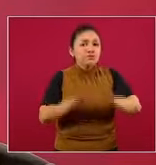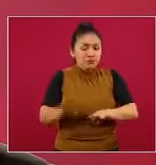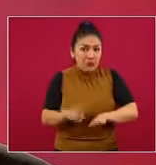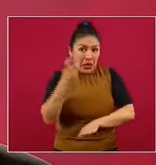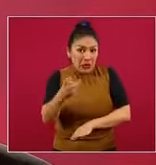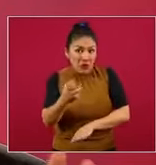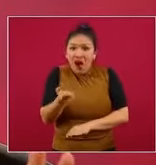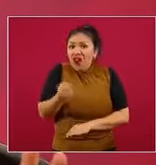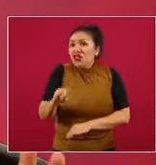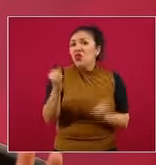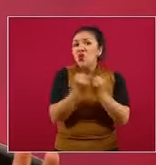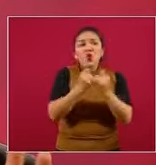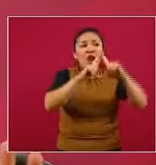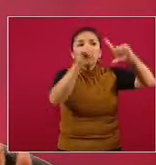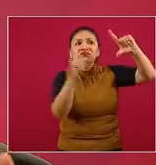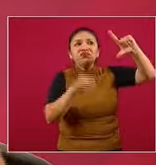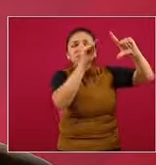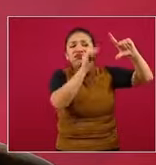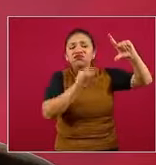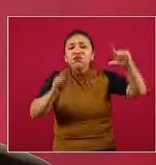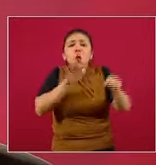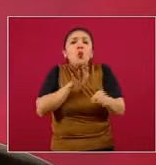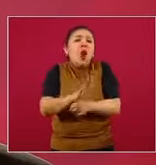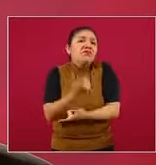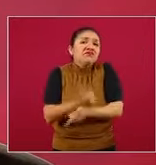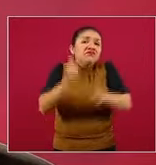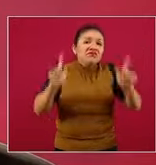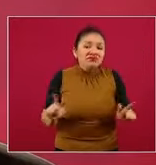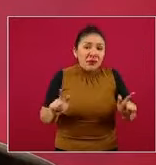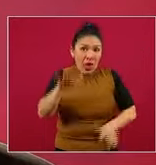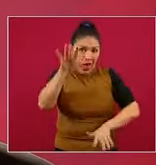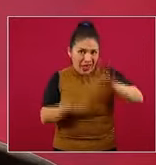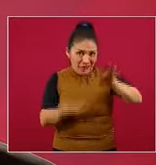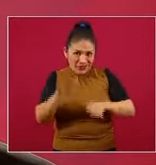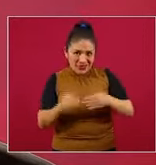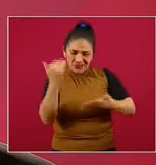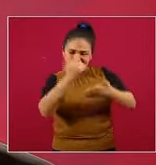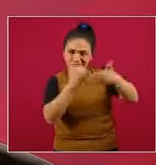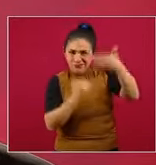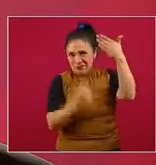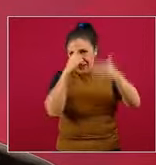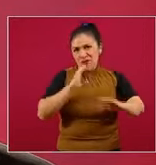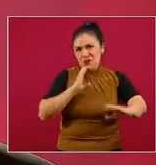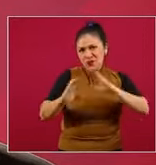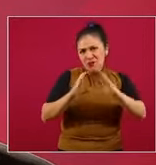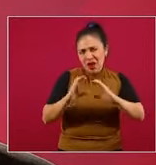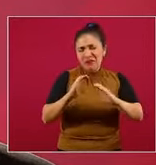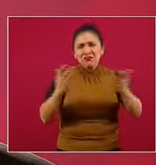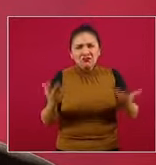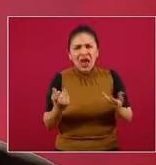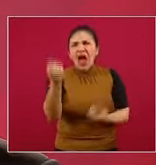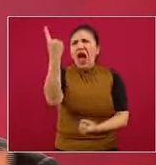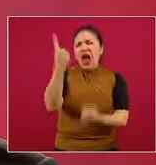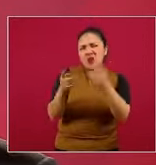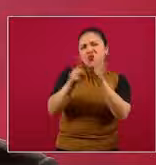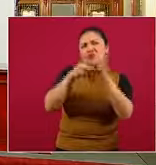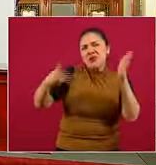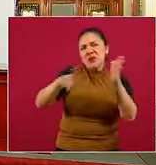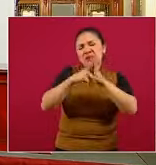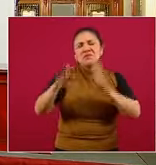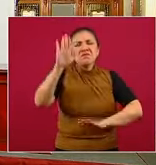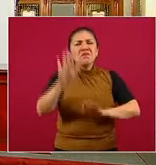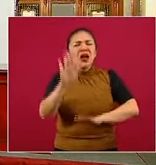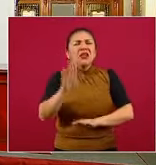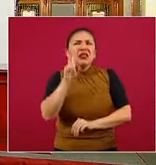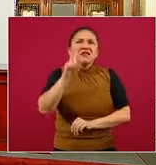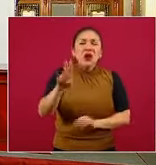le puede ocurrir a cualquier entidad federativa. Entonces, a veces en la agenda de comunicación de algunos medios pareciera haber